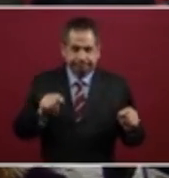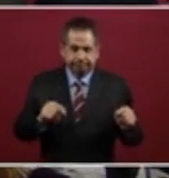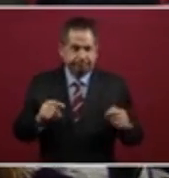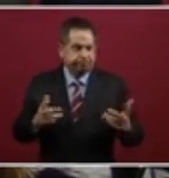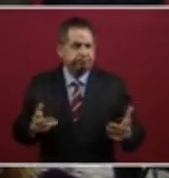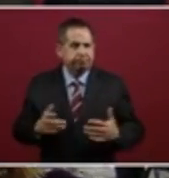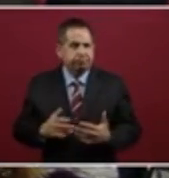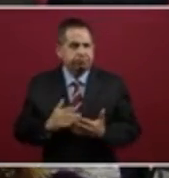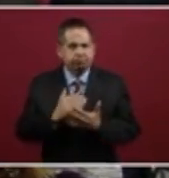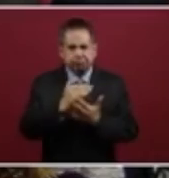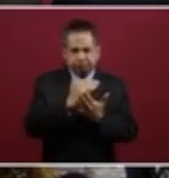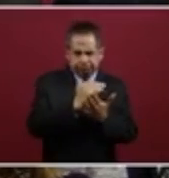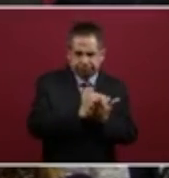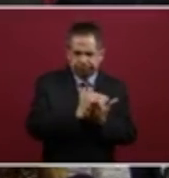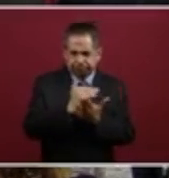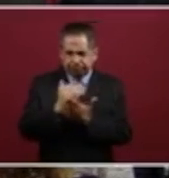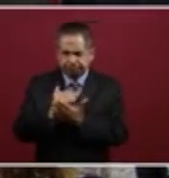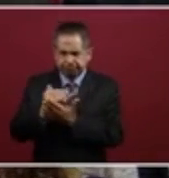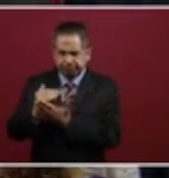disminuyó